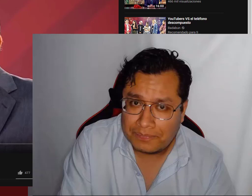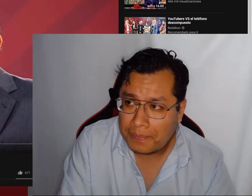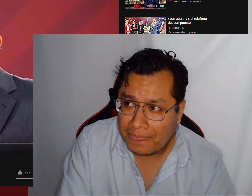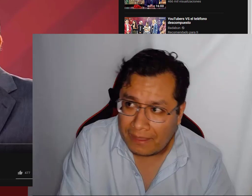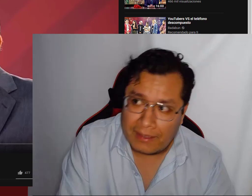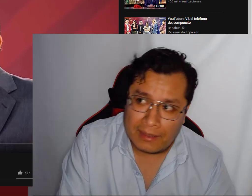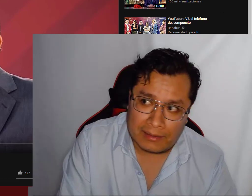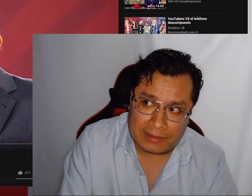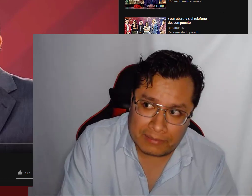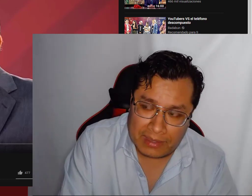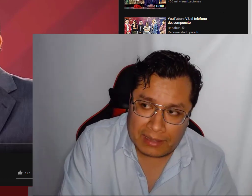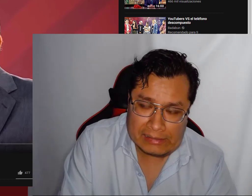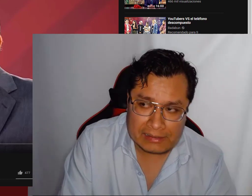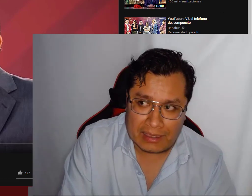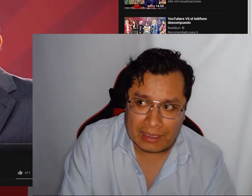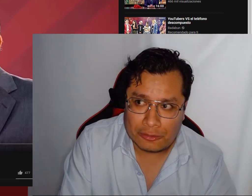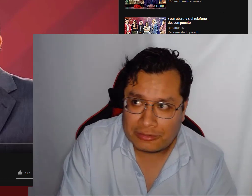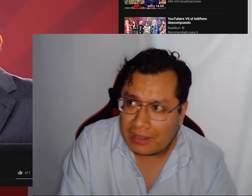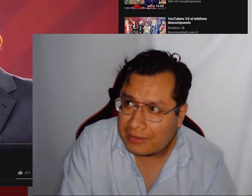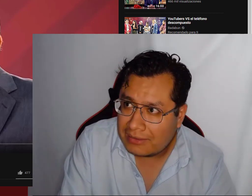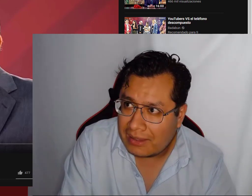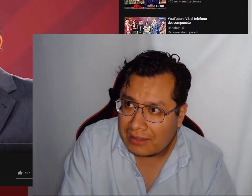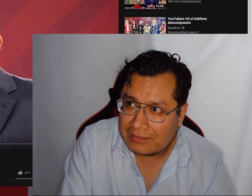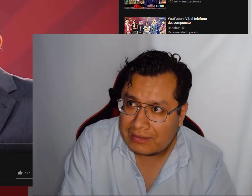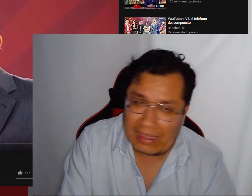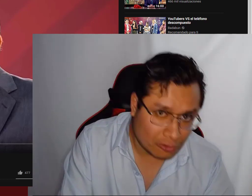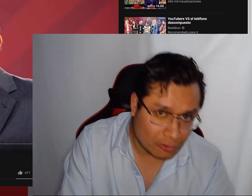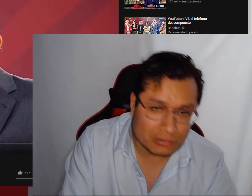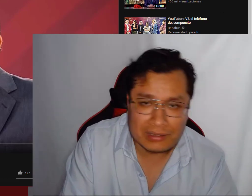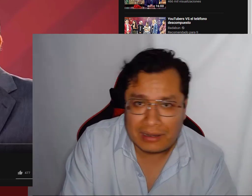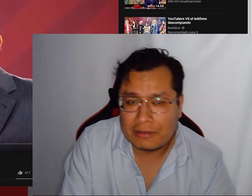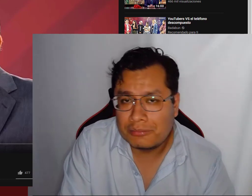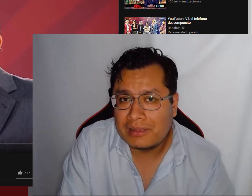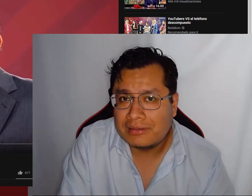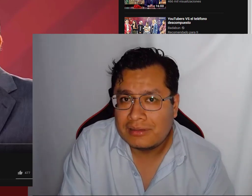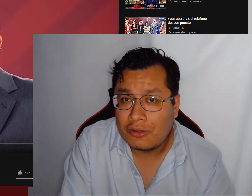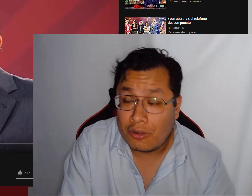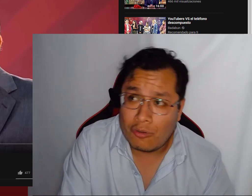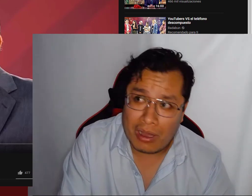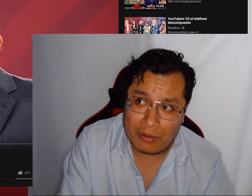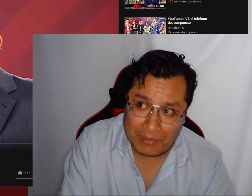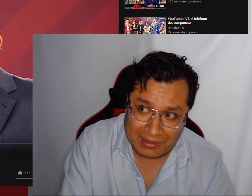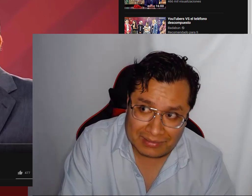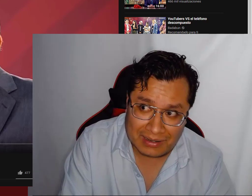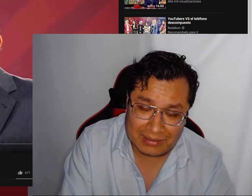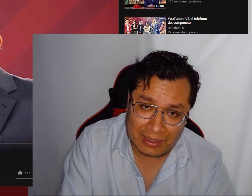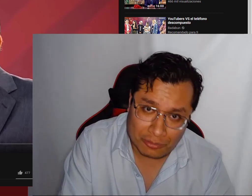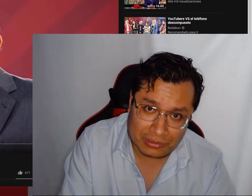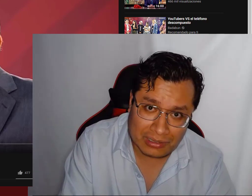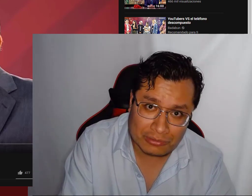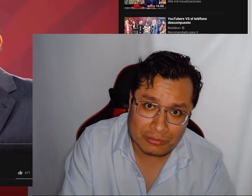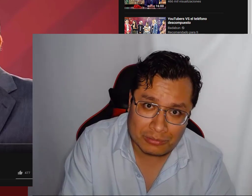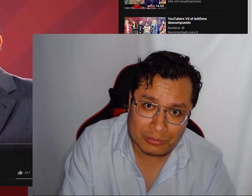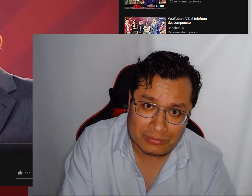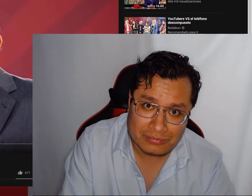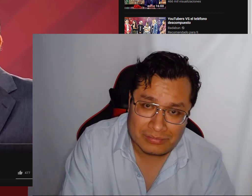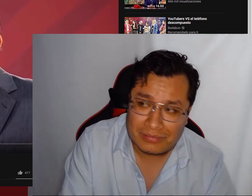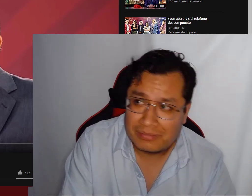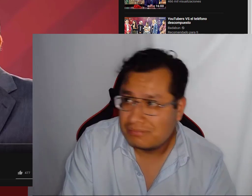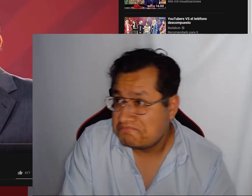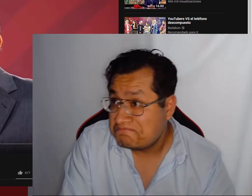alumnas sabían que hay docentes que acosan a las alumnas o maestras que acosan a los